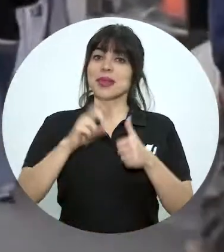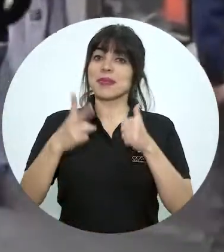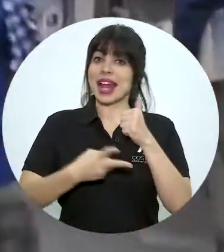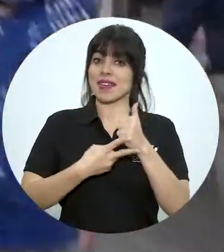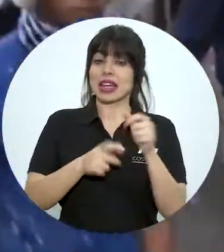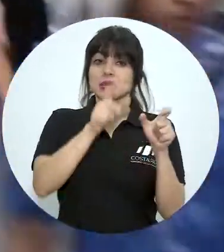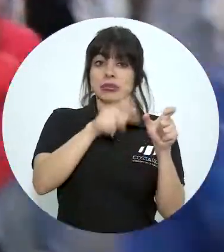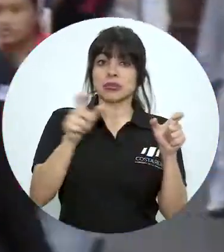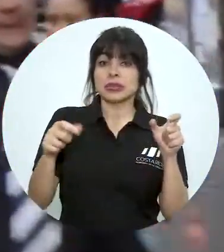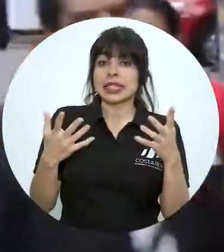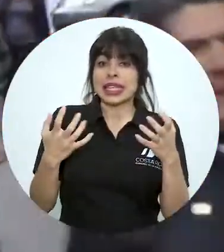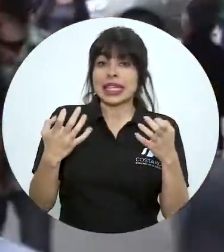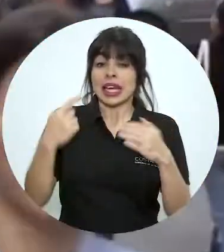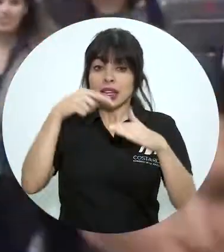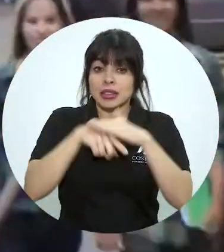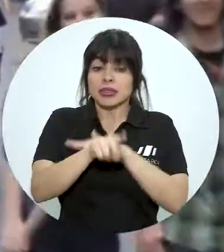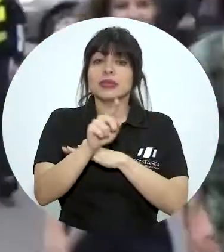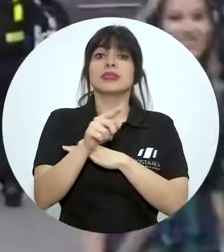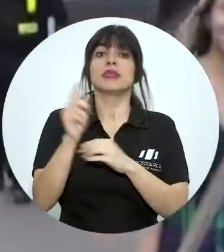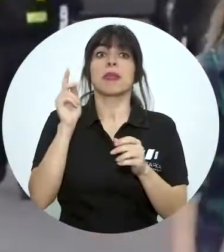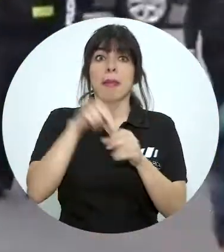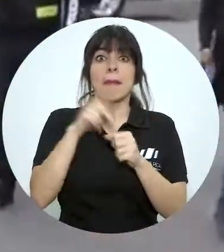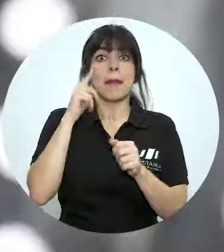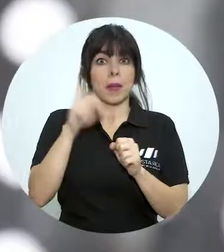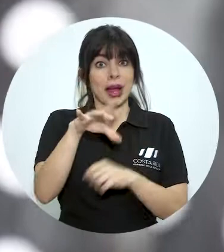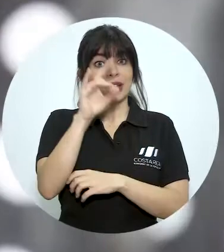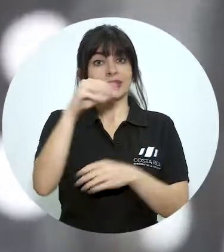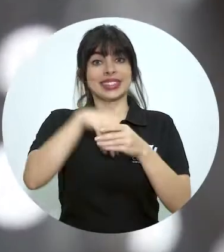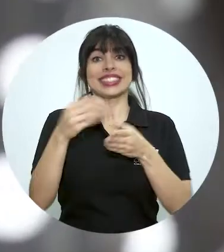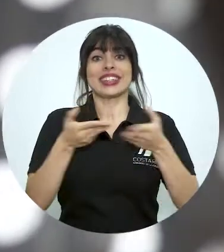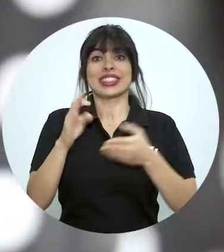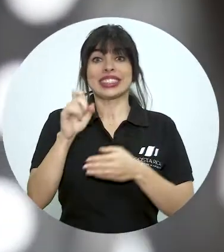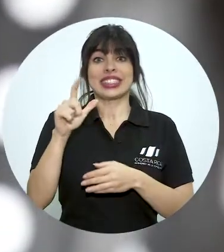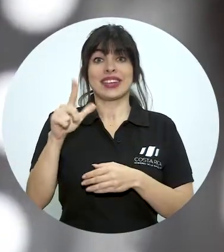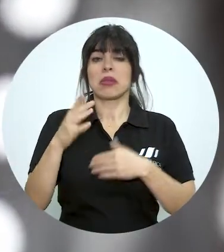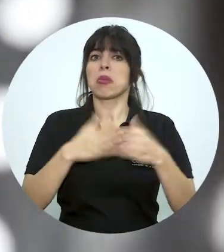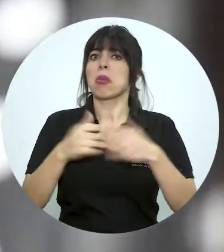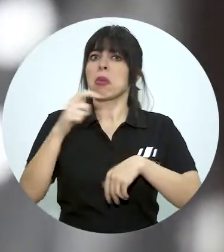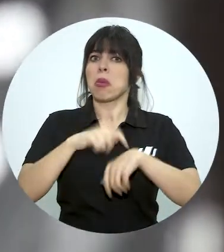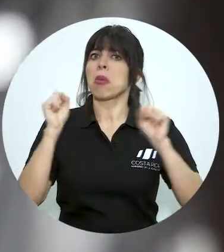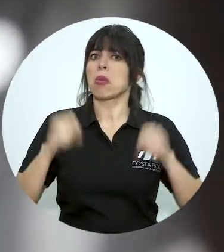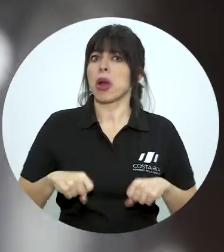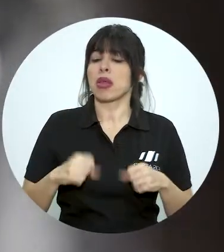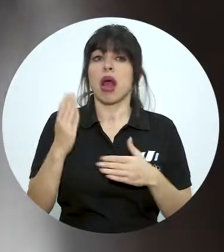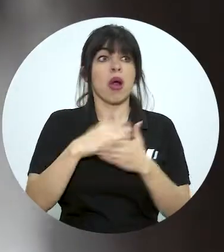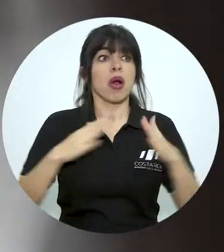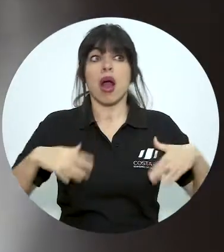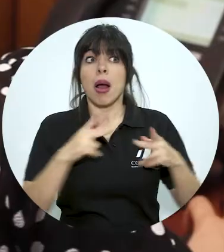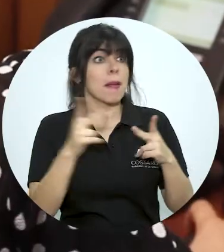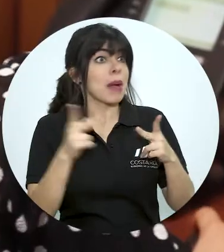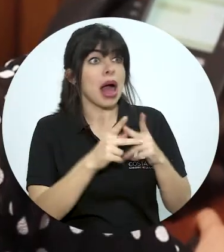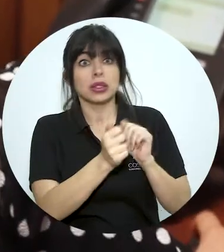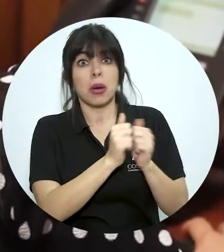Por primera vez, las personas que quieran ingresar al registro de elegibles del Servicio Civil podrán hacerlo en cualquier momento y aunque no haya plazas en